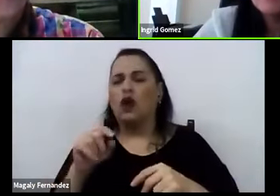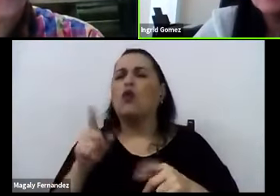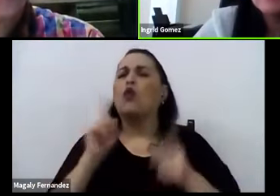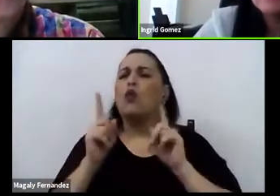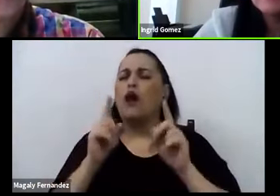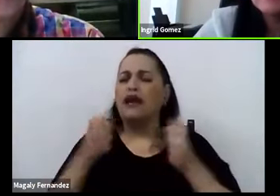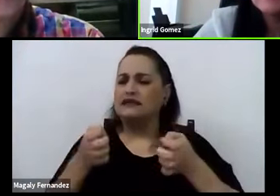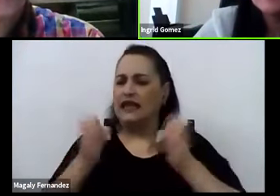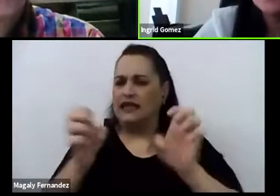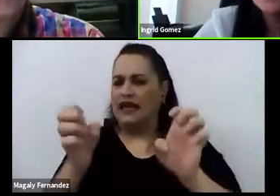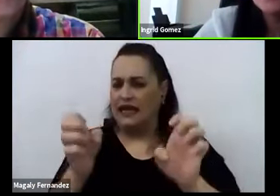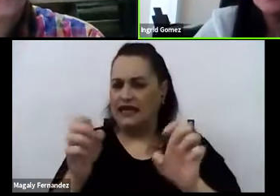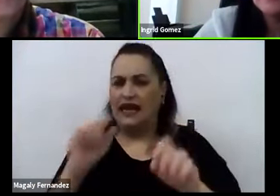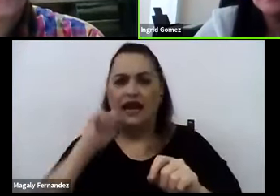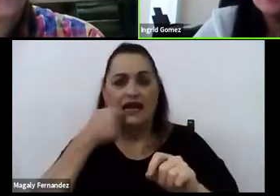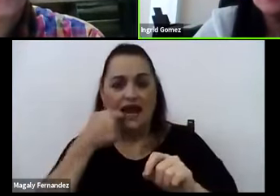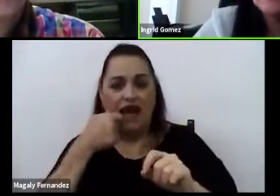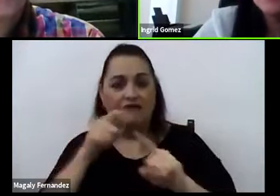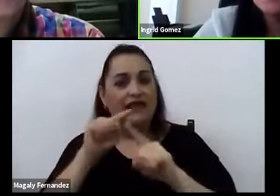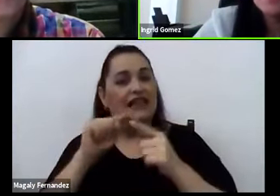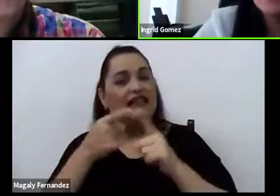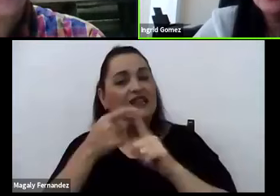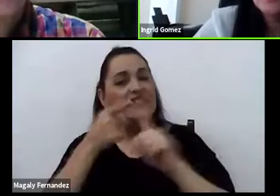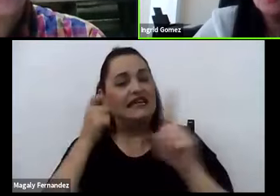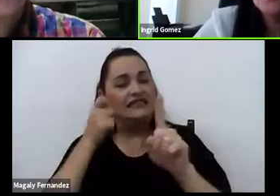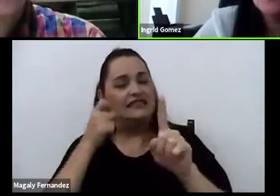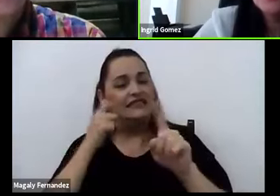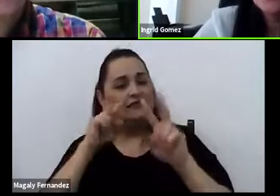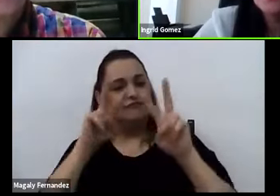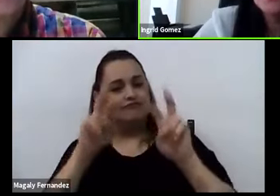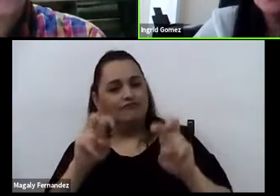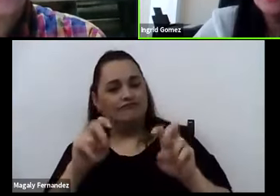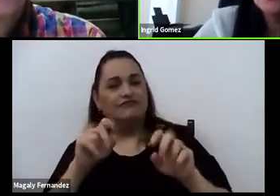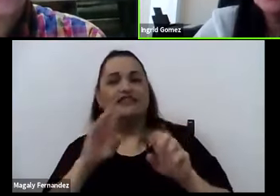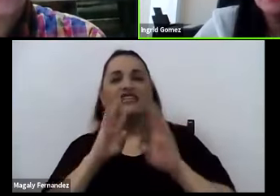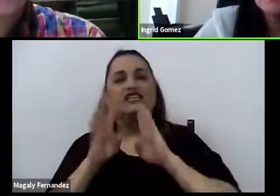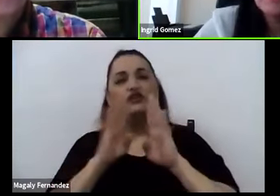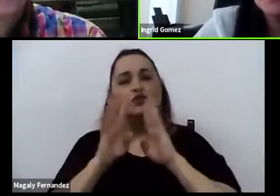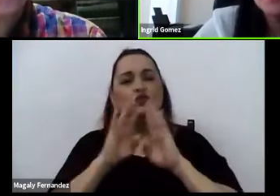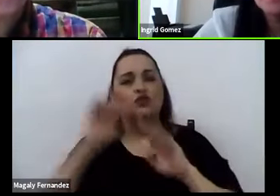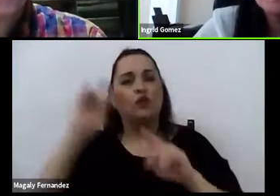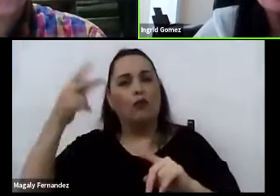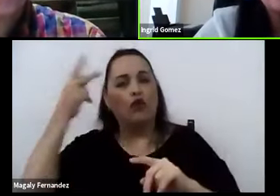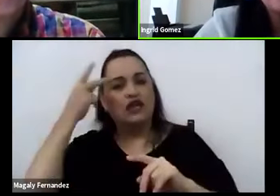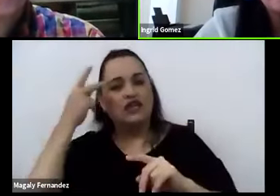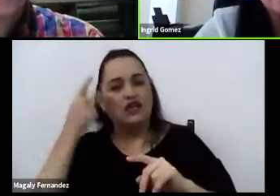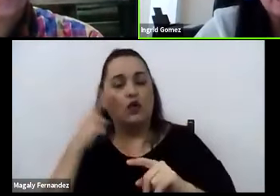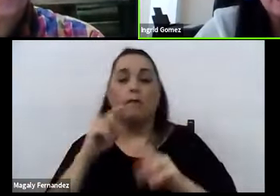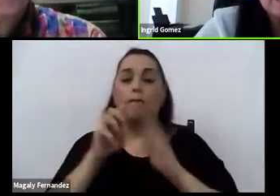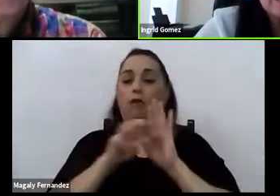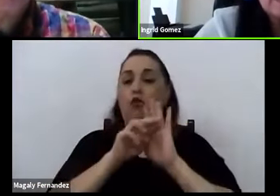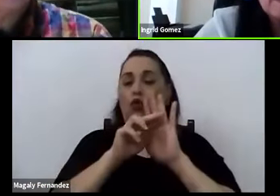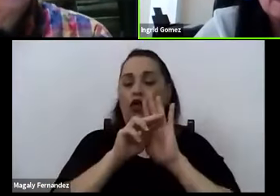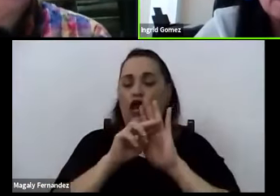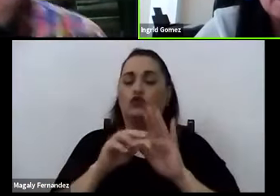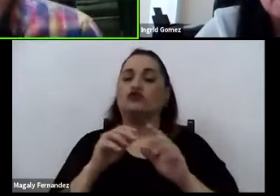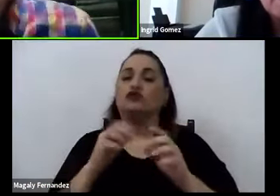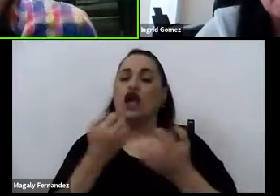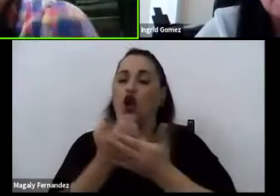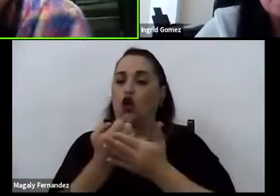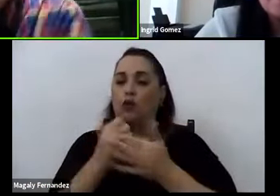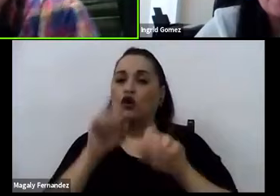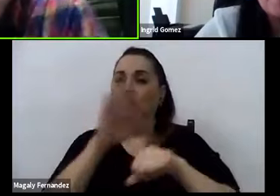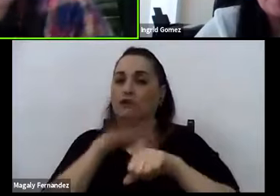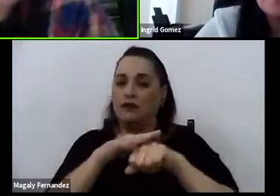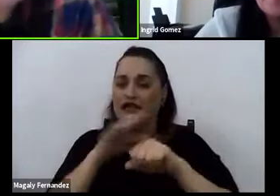esta propuesta desde el discurso político y los modelos económicos productivos diversos? Bien, no sé